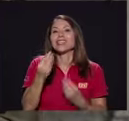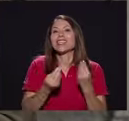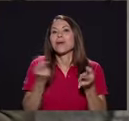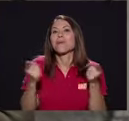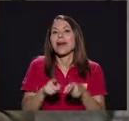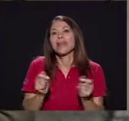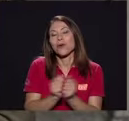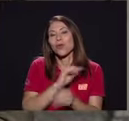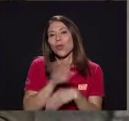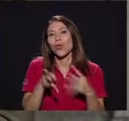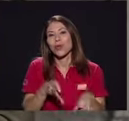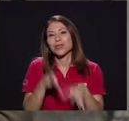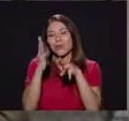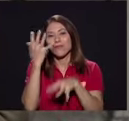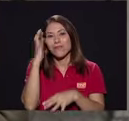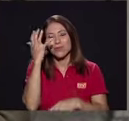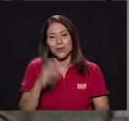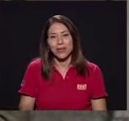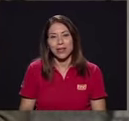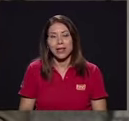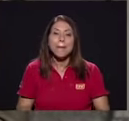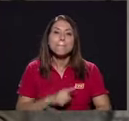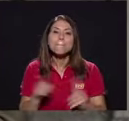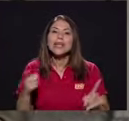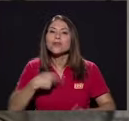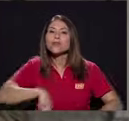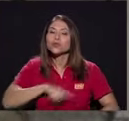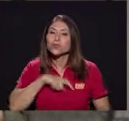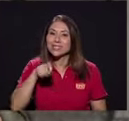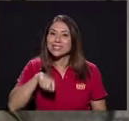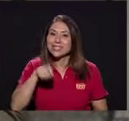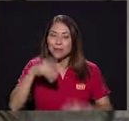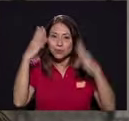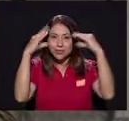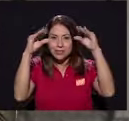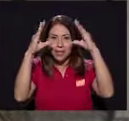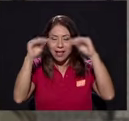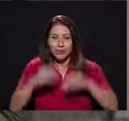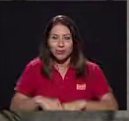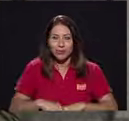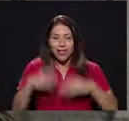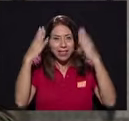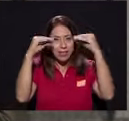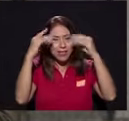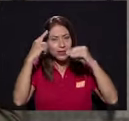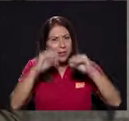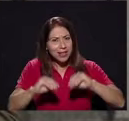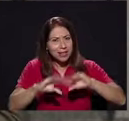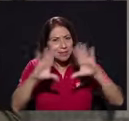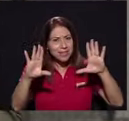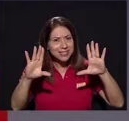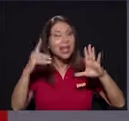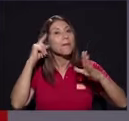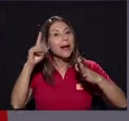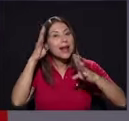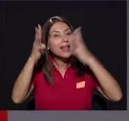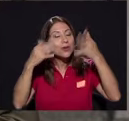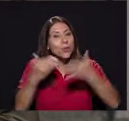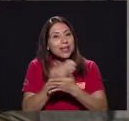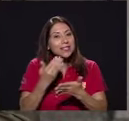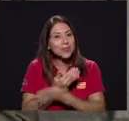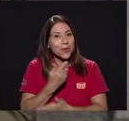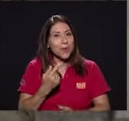Pero no, a lo que iba es que necesitamos datos. Ahora se hablaba de datos para la transparencia, pero es que necesitamos datos para la